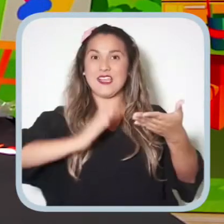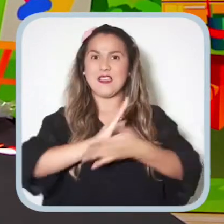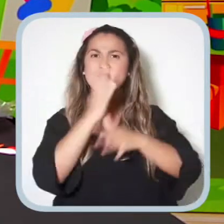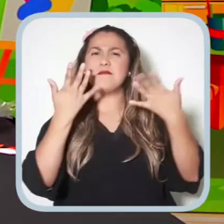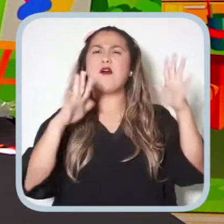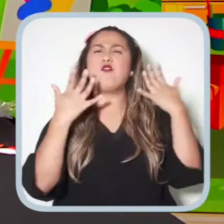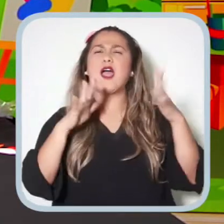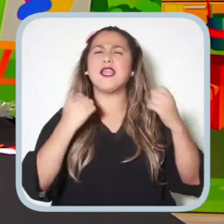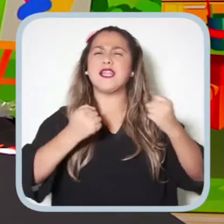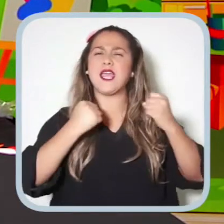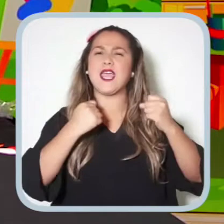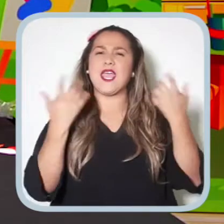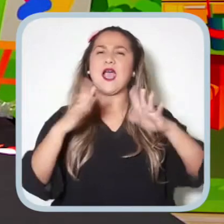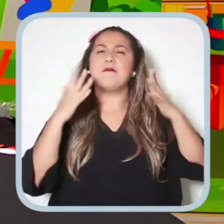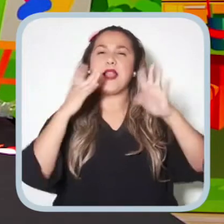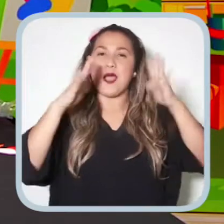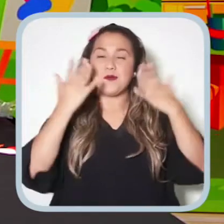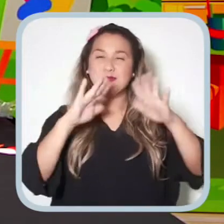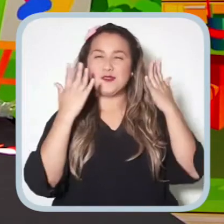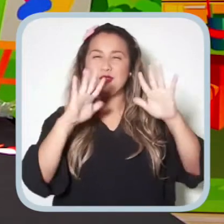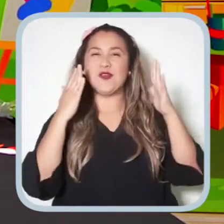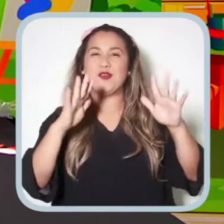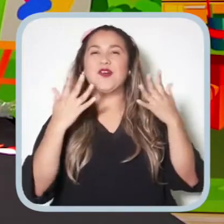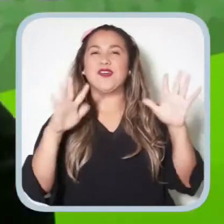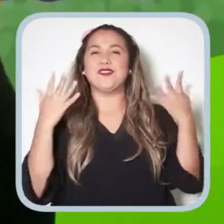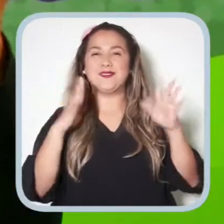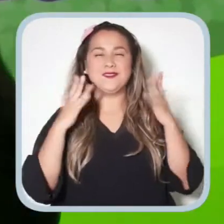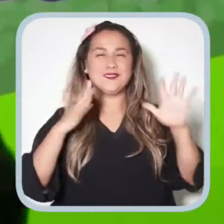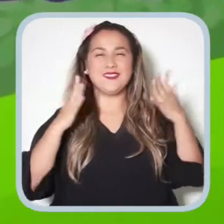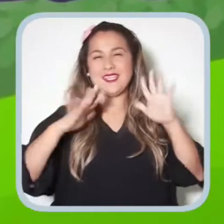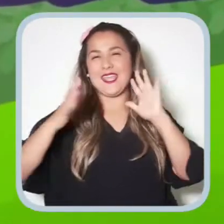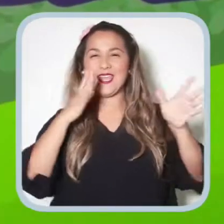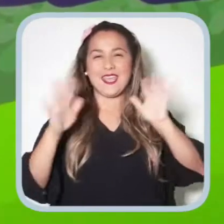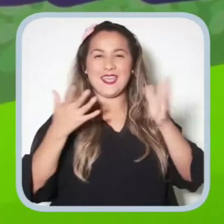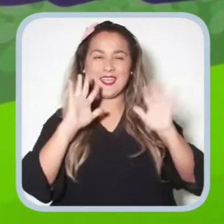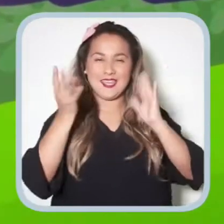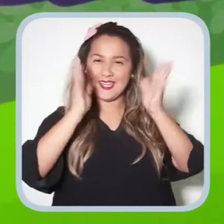¡Más fuerte el aplauso, niños y niñas desde sus casas!